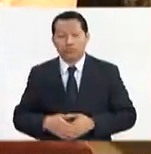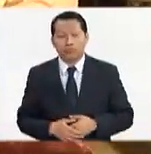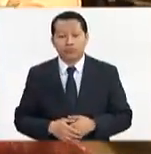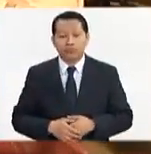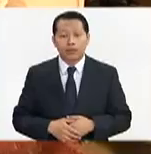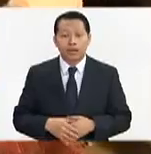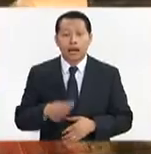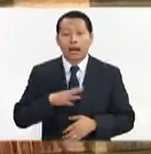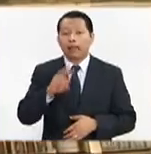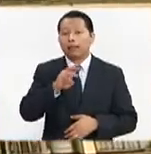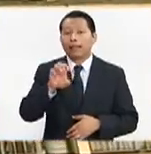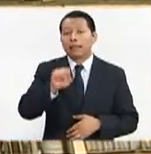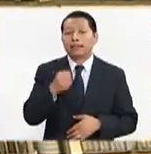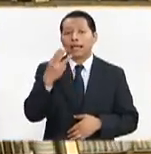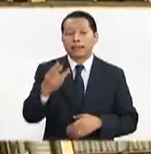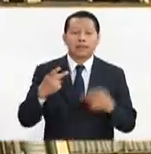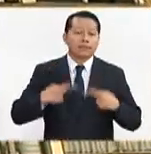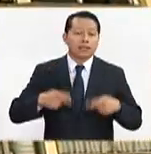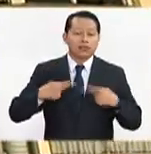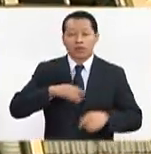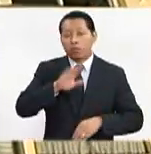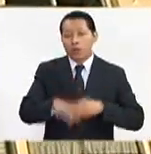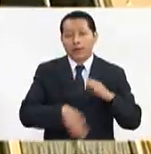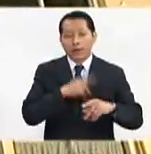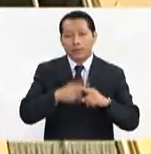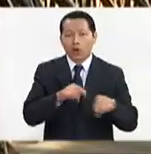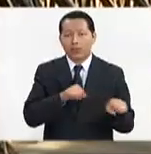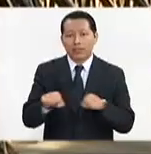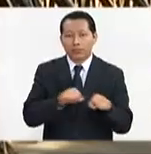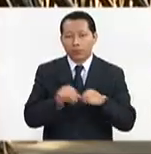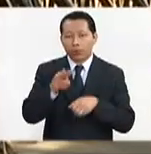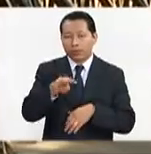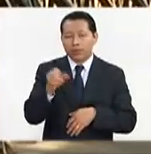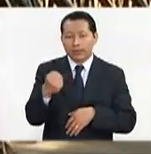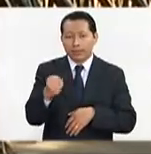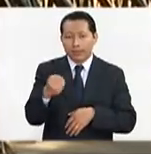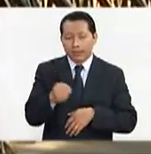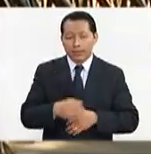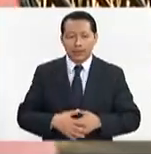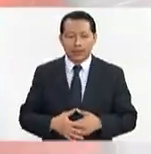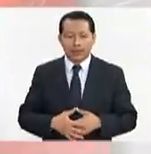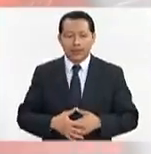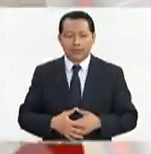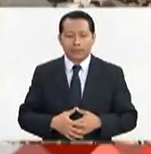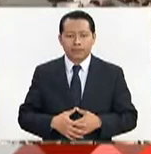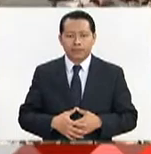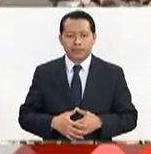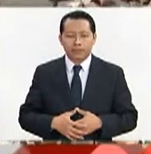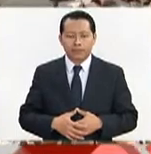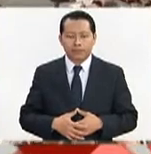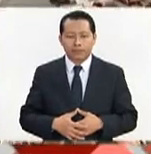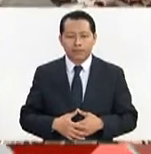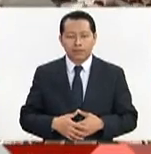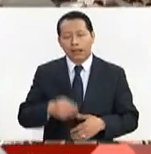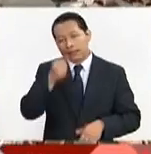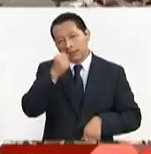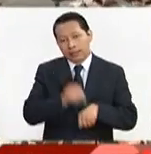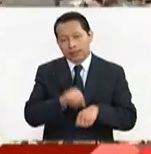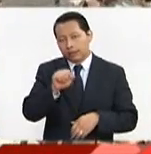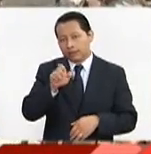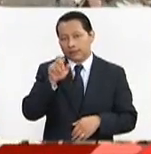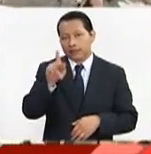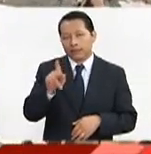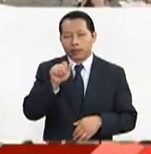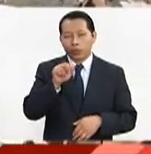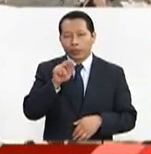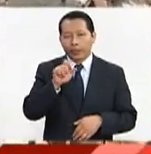Aumenta a 363 el número de víctimas por el sismo del pasado 19 de septiembre. El secretario de Educación